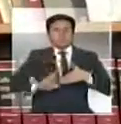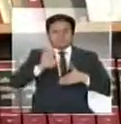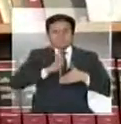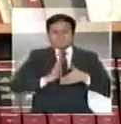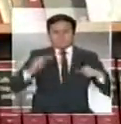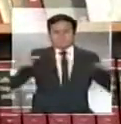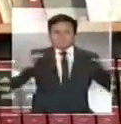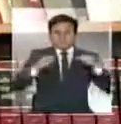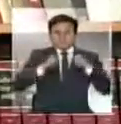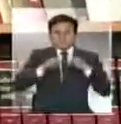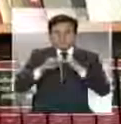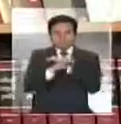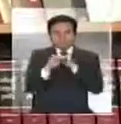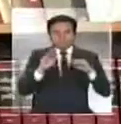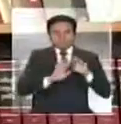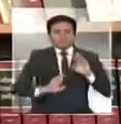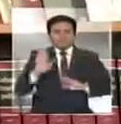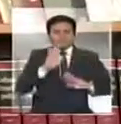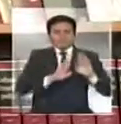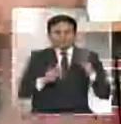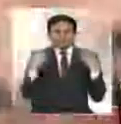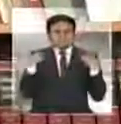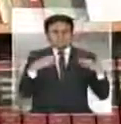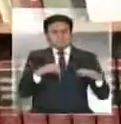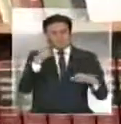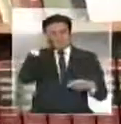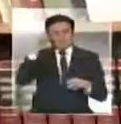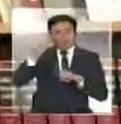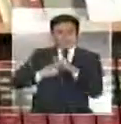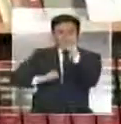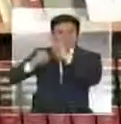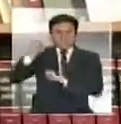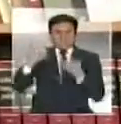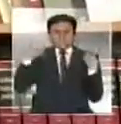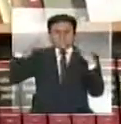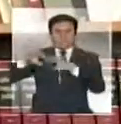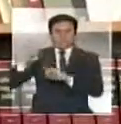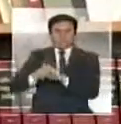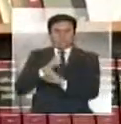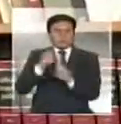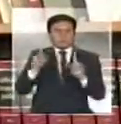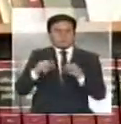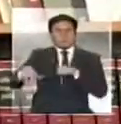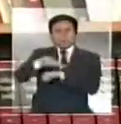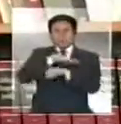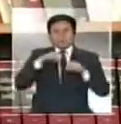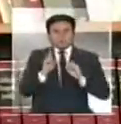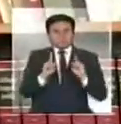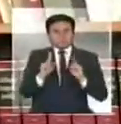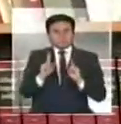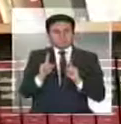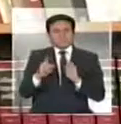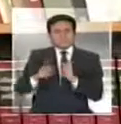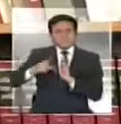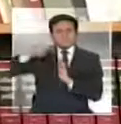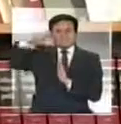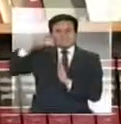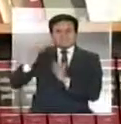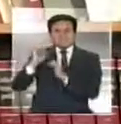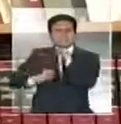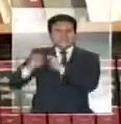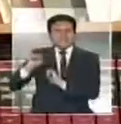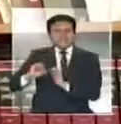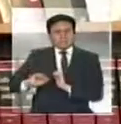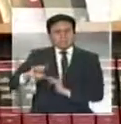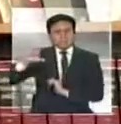de esa infraestructura. Y eso volverá al usuario, pero no volver a licitar porque no están dadas las condiciones. Las tasas de interés de los inversionistas son